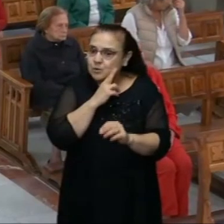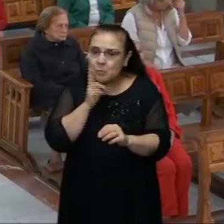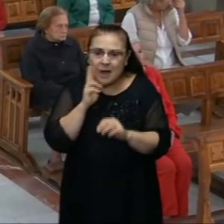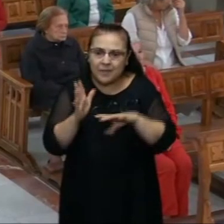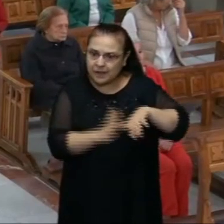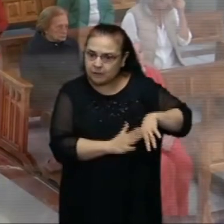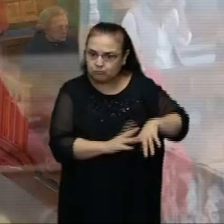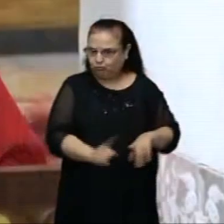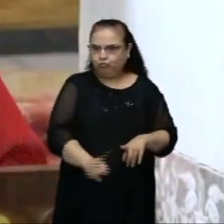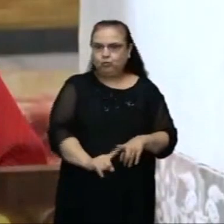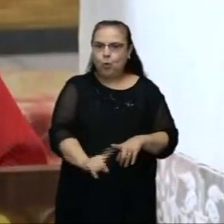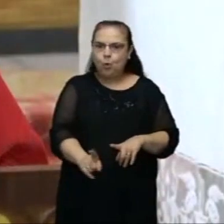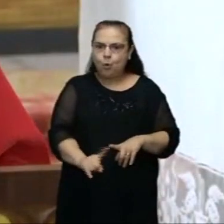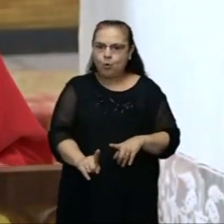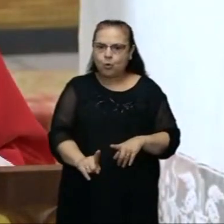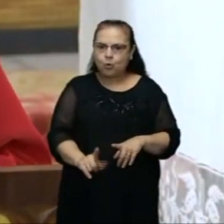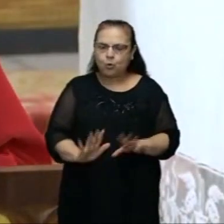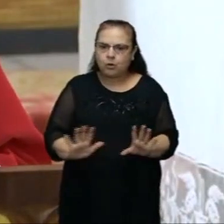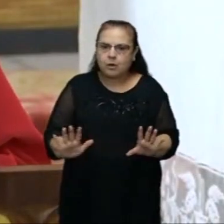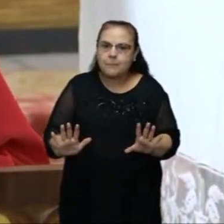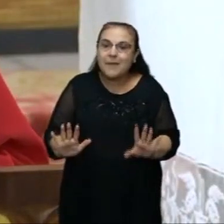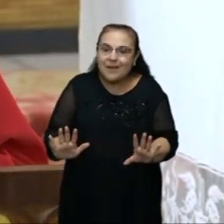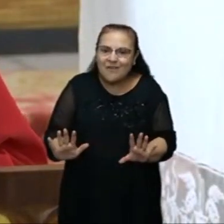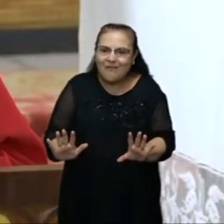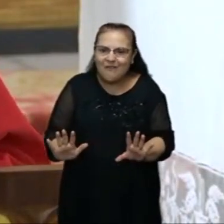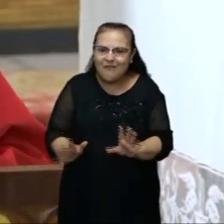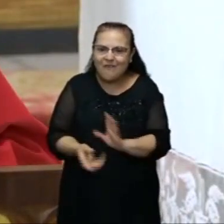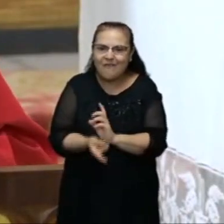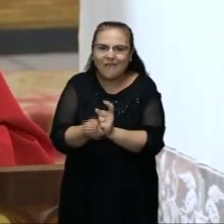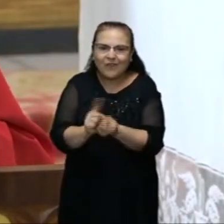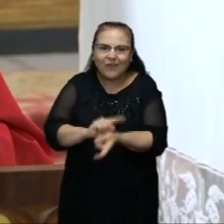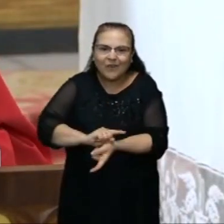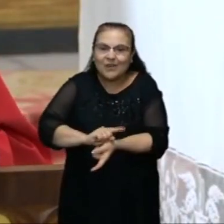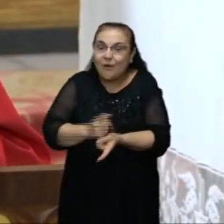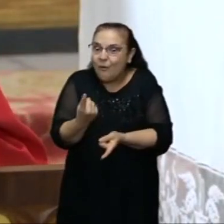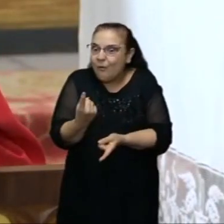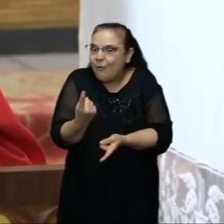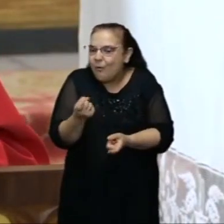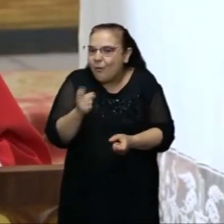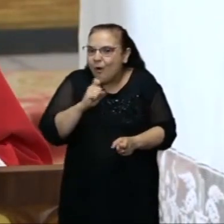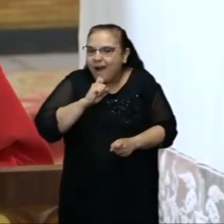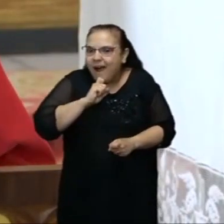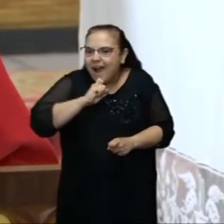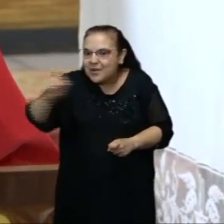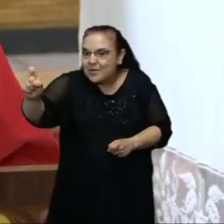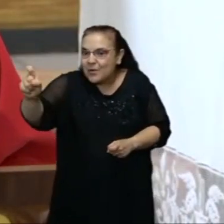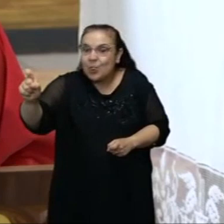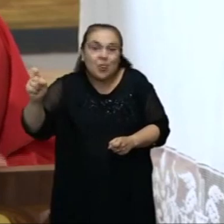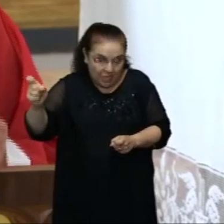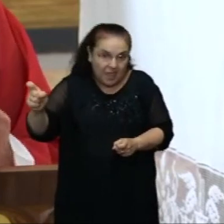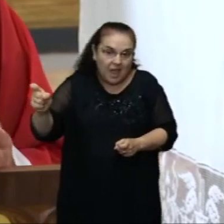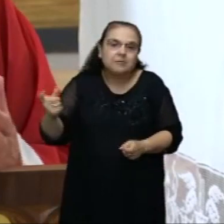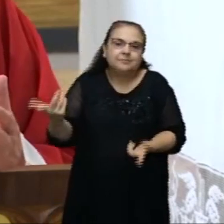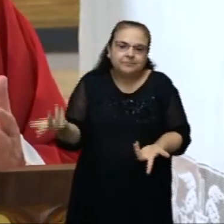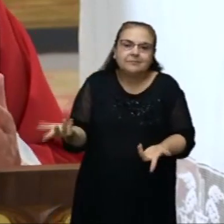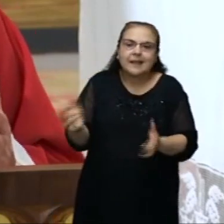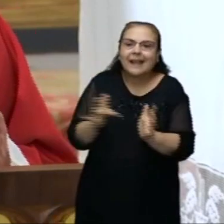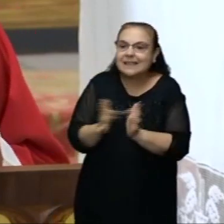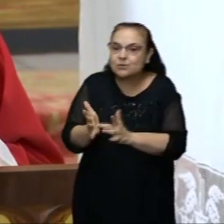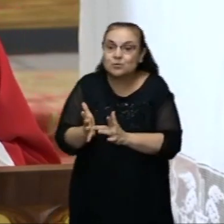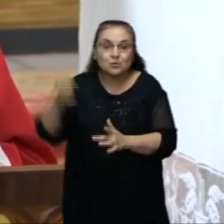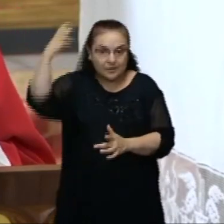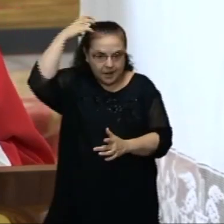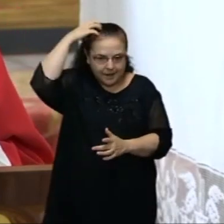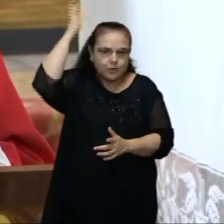manera. Pero, sin embargo, cuando uno anuncia, como es el caso de Jesús, el reino de